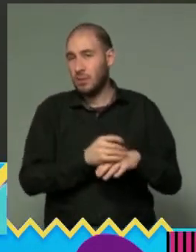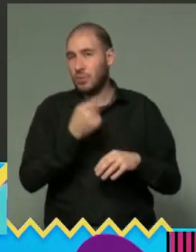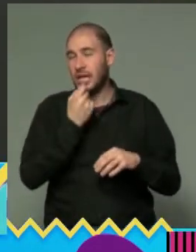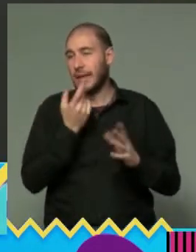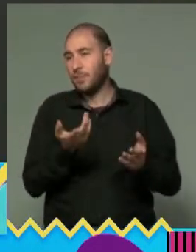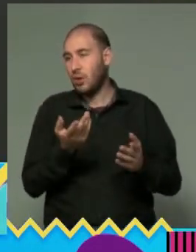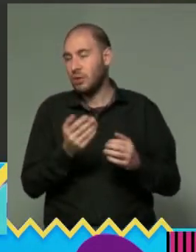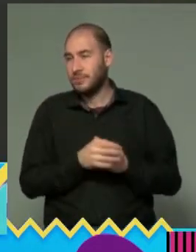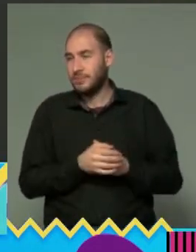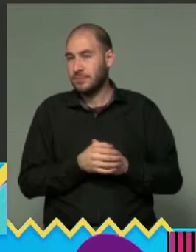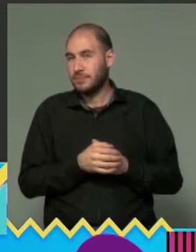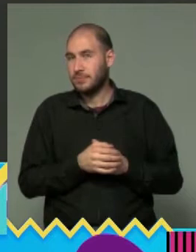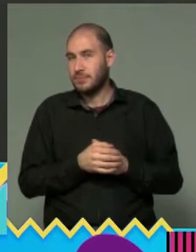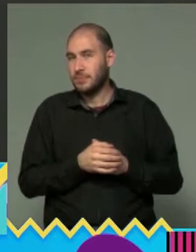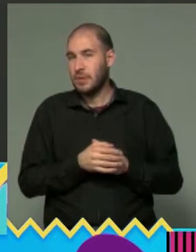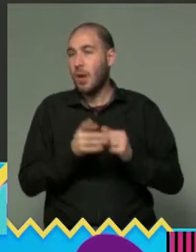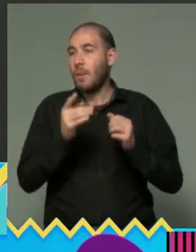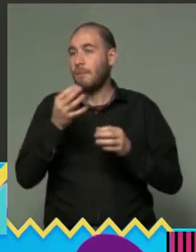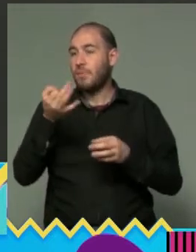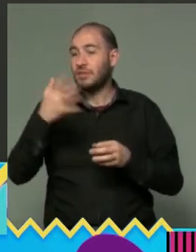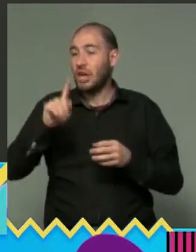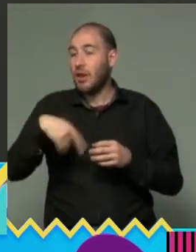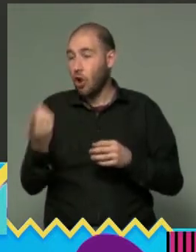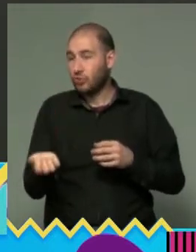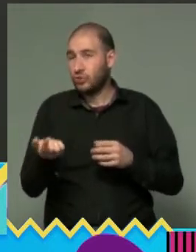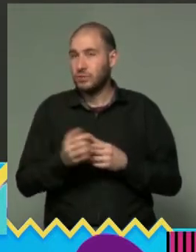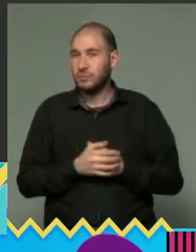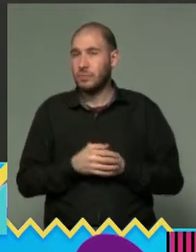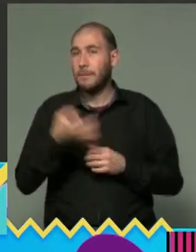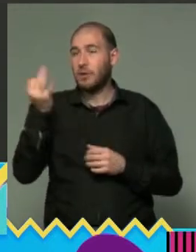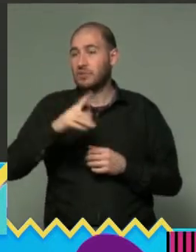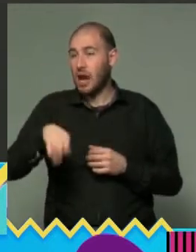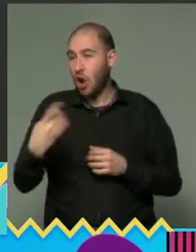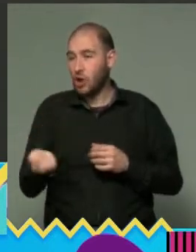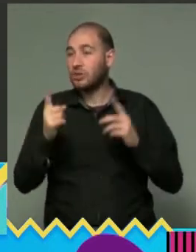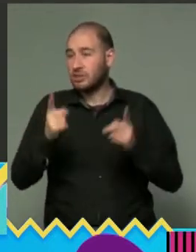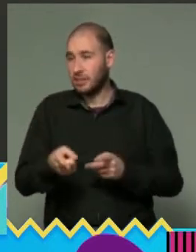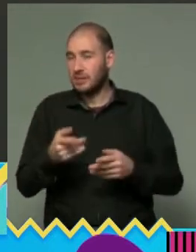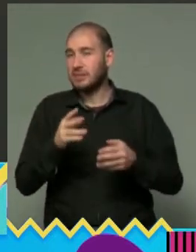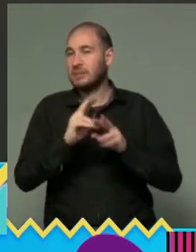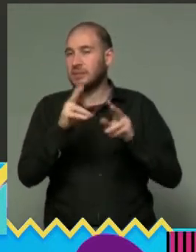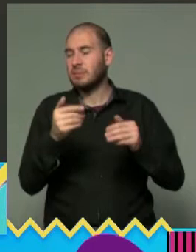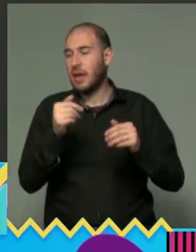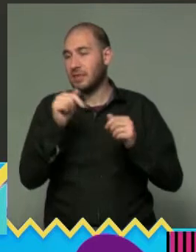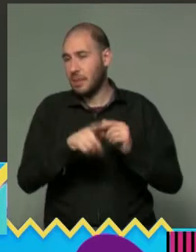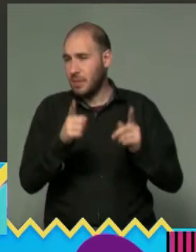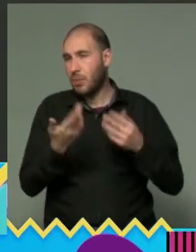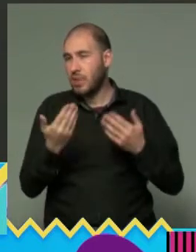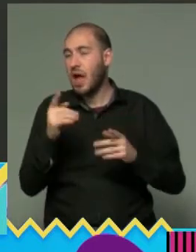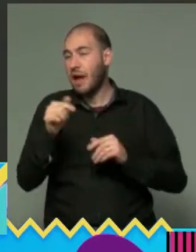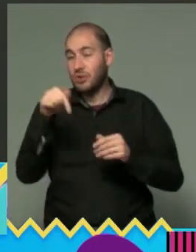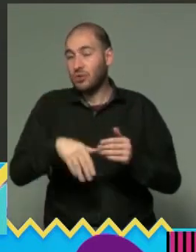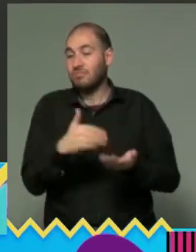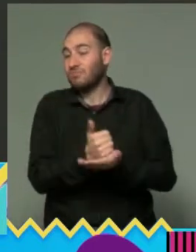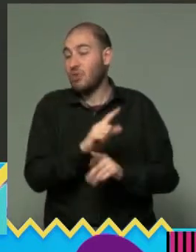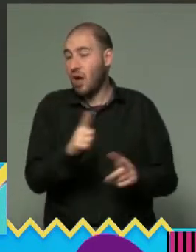haber otras profesiones, otras personas profesionales que también puedan abordar ese tipo de casos y que hoy quizás no estén